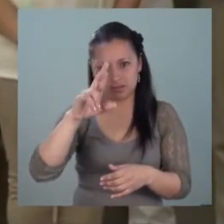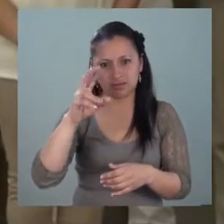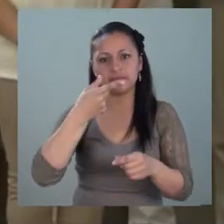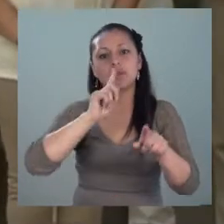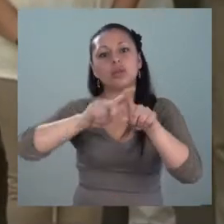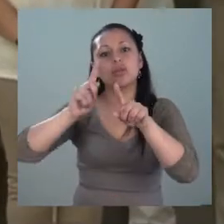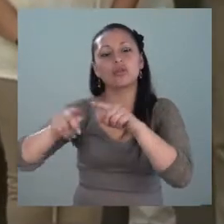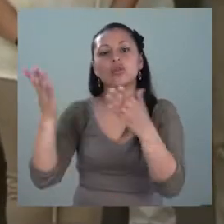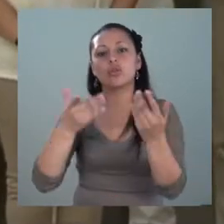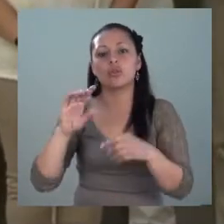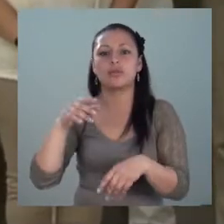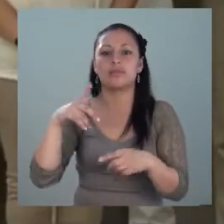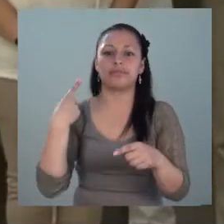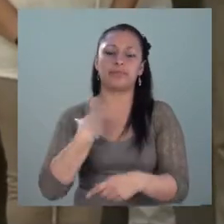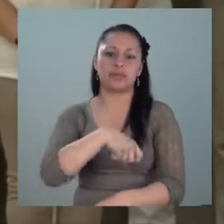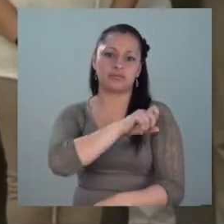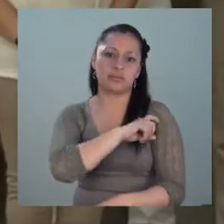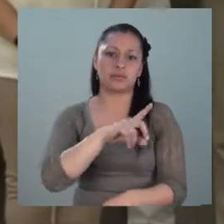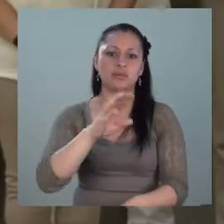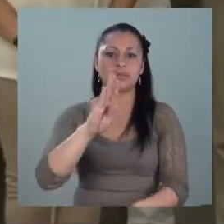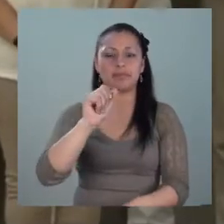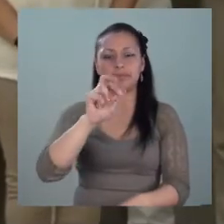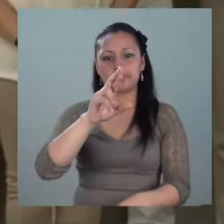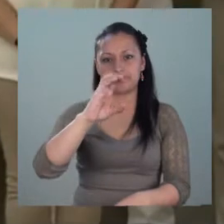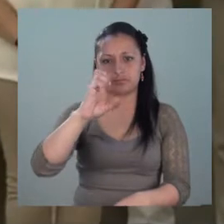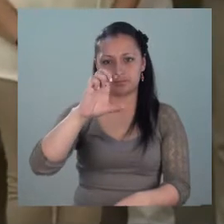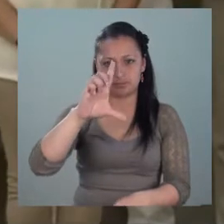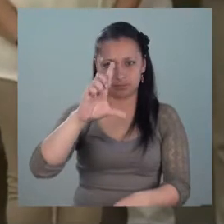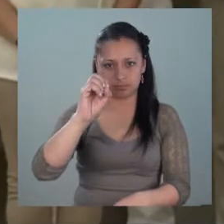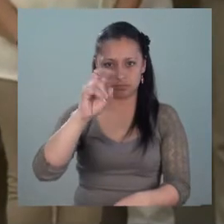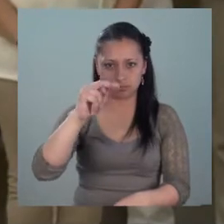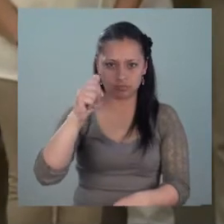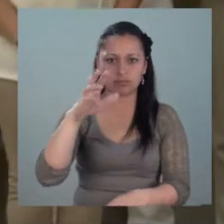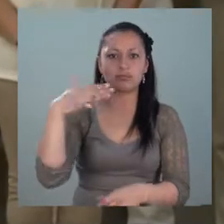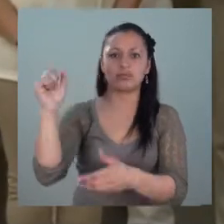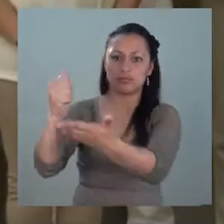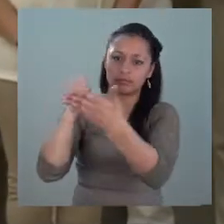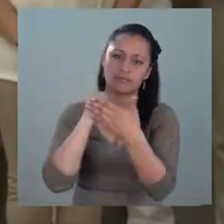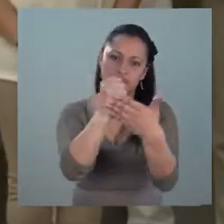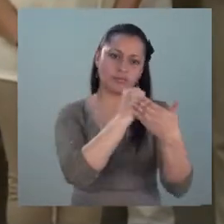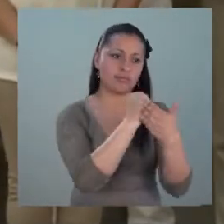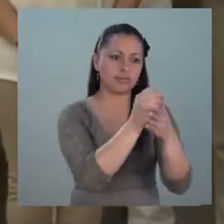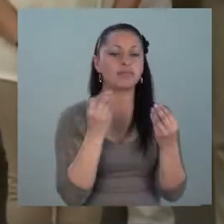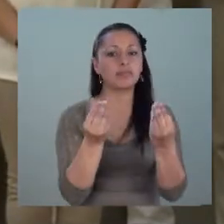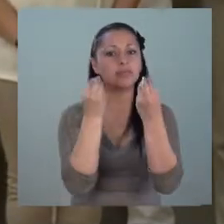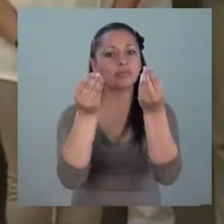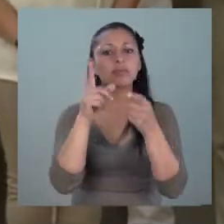de la Ciudad de Barcelona, todas con miras a crear un